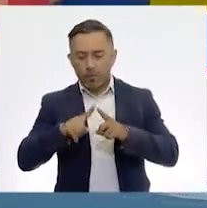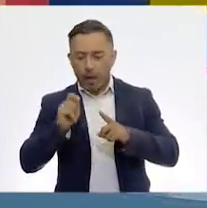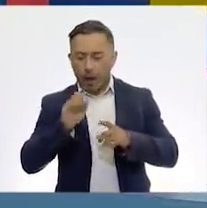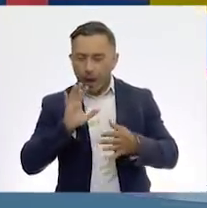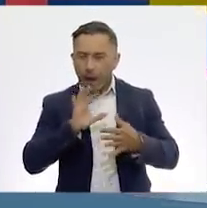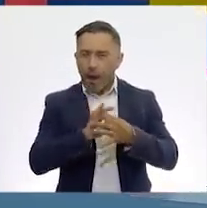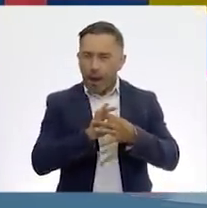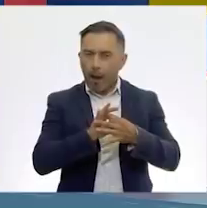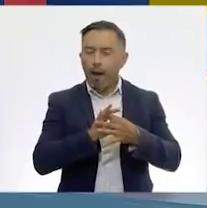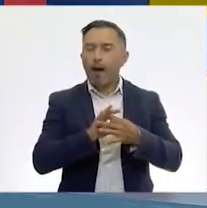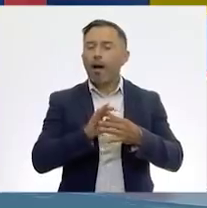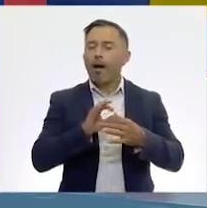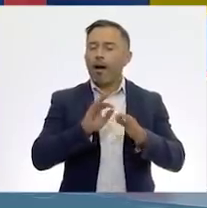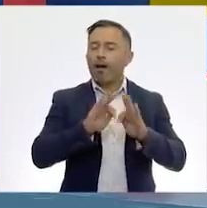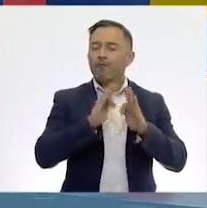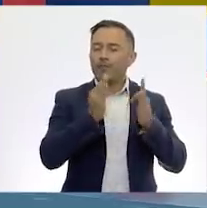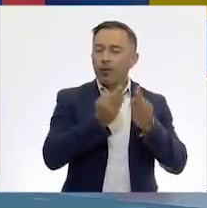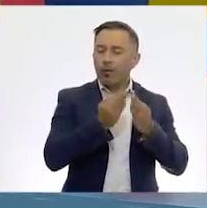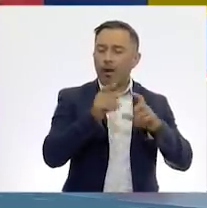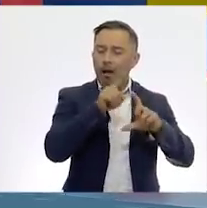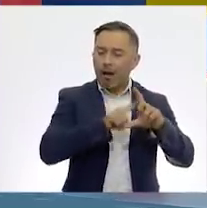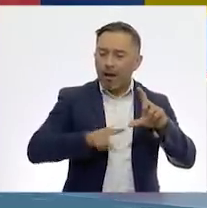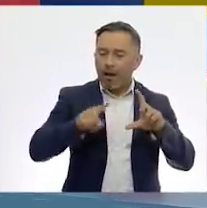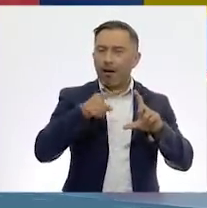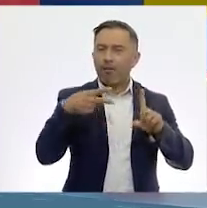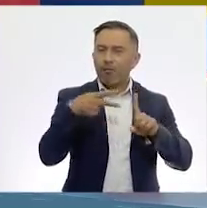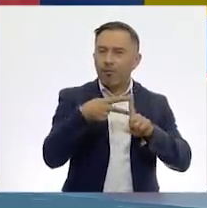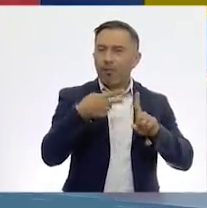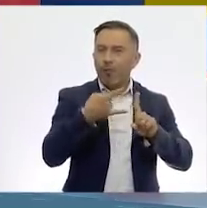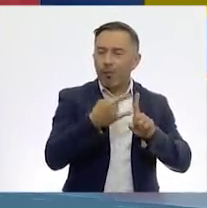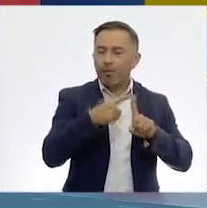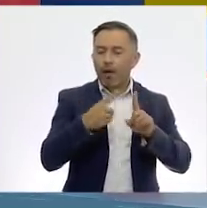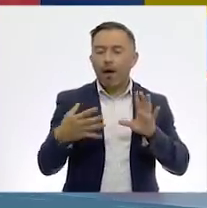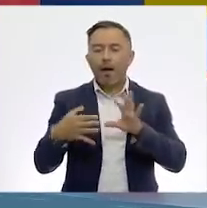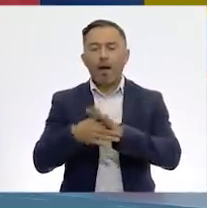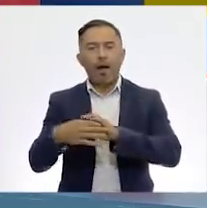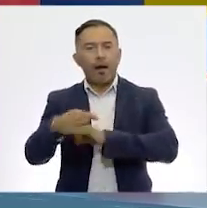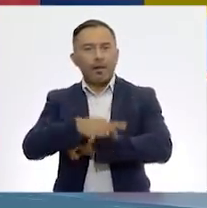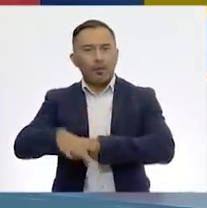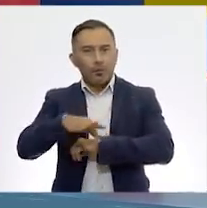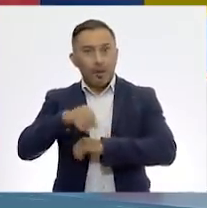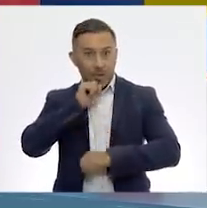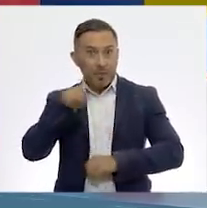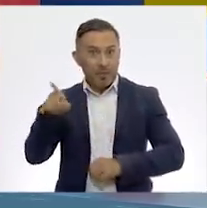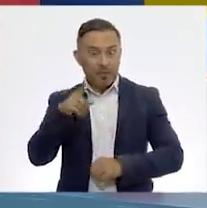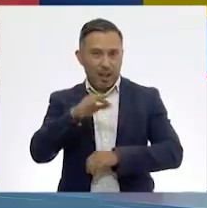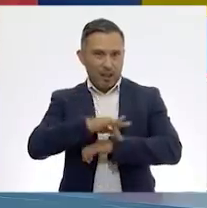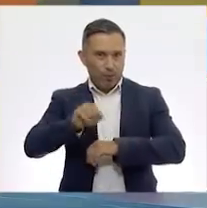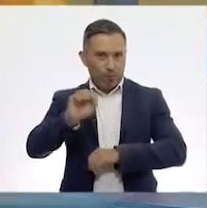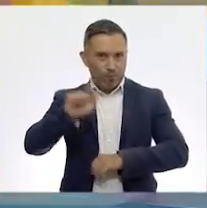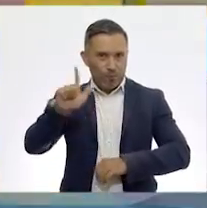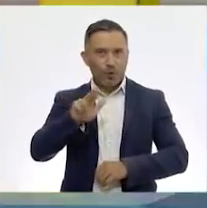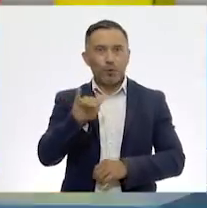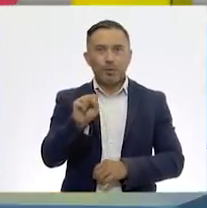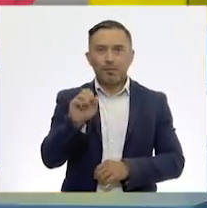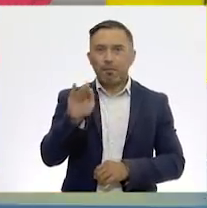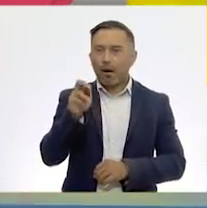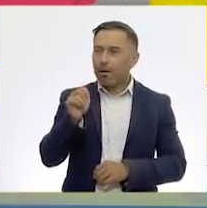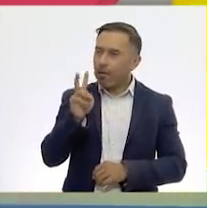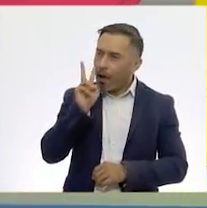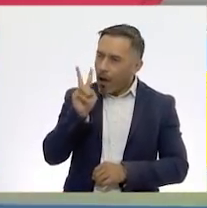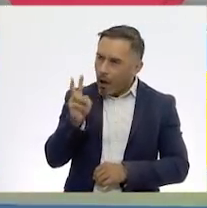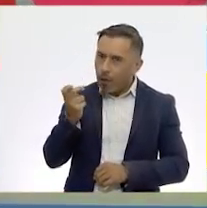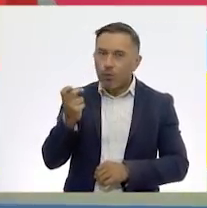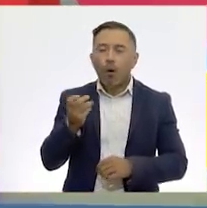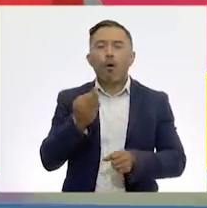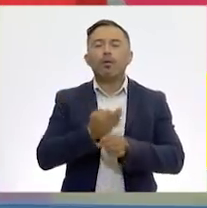geometría y arquitectura, así como conocer un poco de la obra del arquitecto Luis Barragán y realizamos estos maravillosos